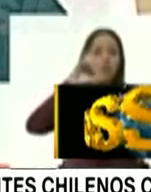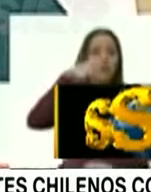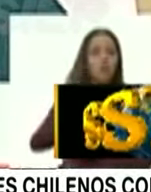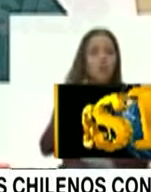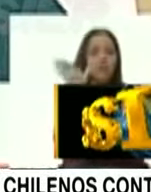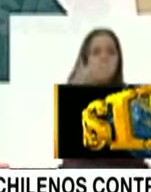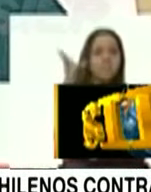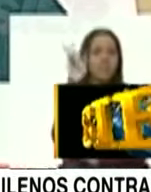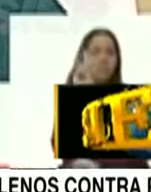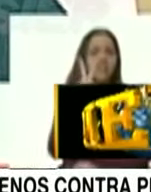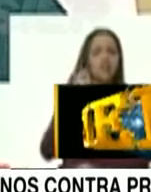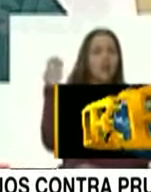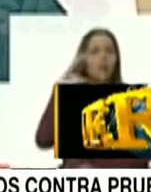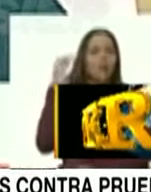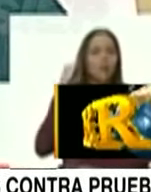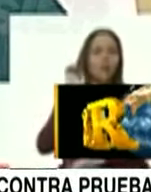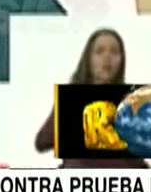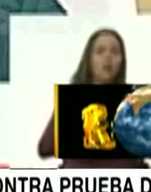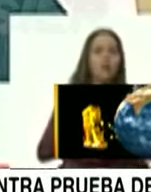de Venezuela, Colombia y Ecuador.